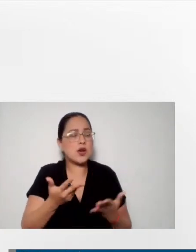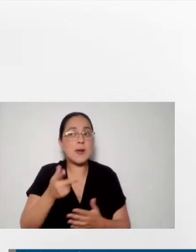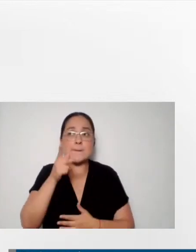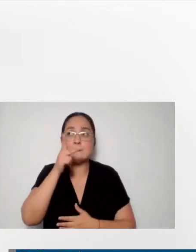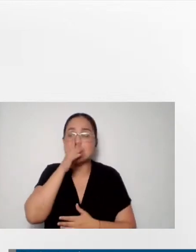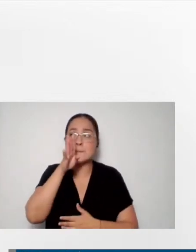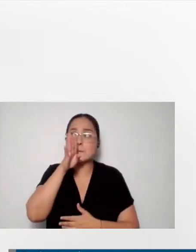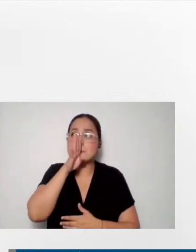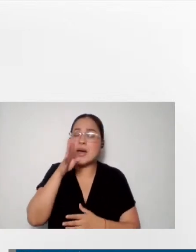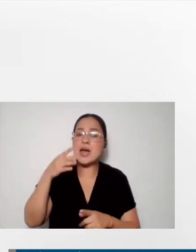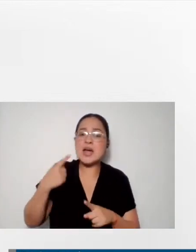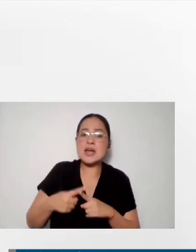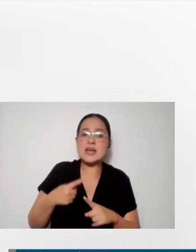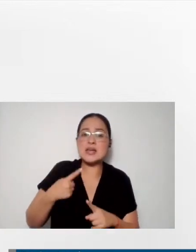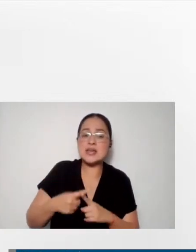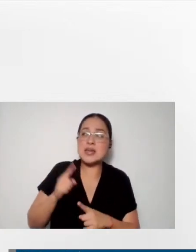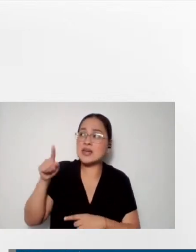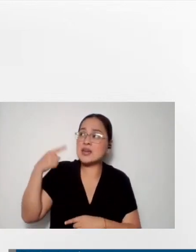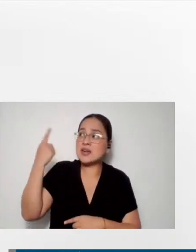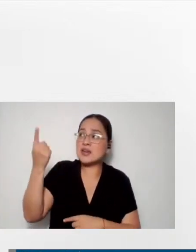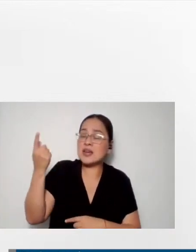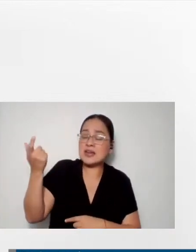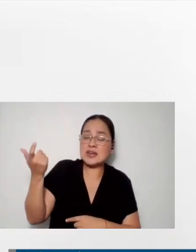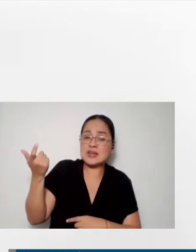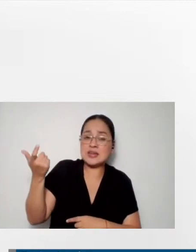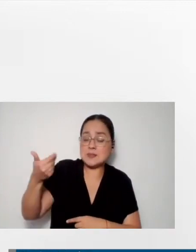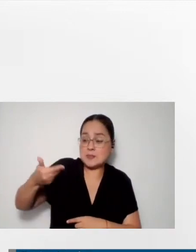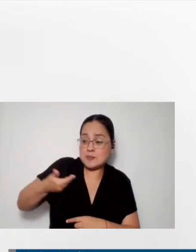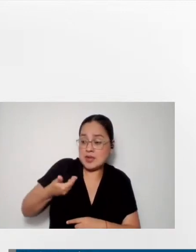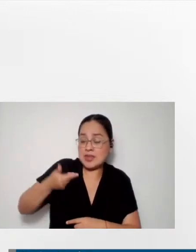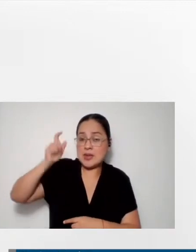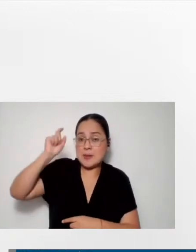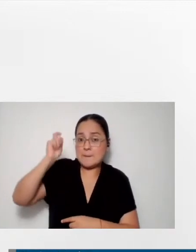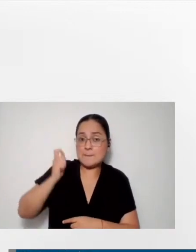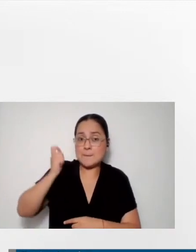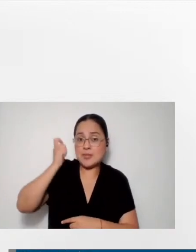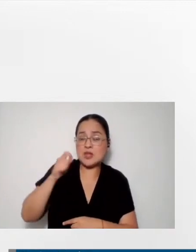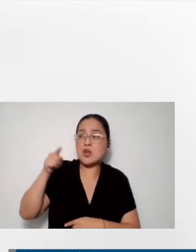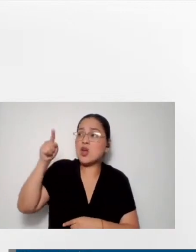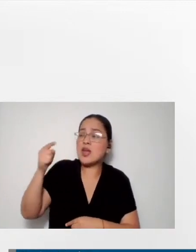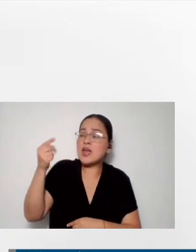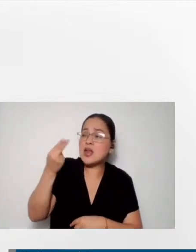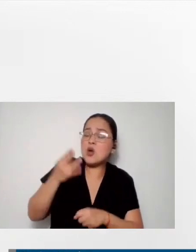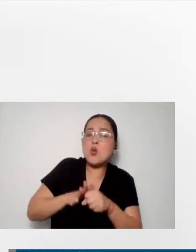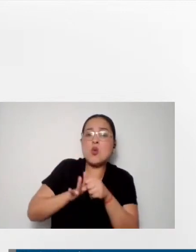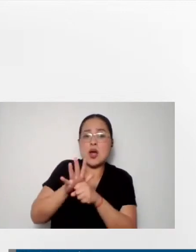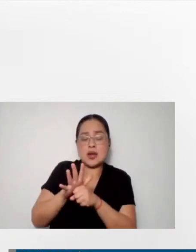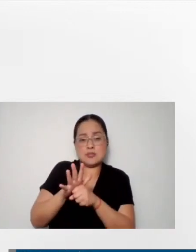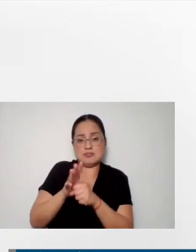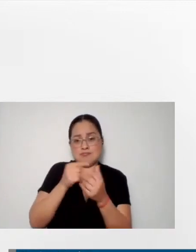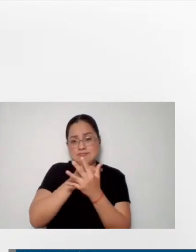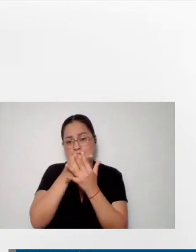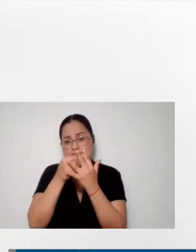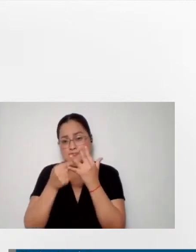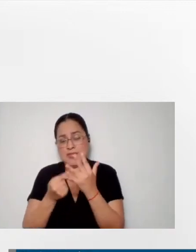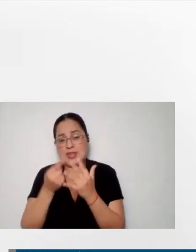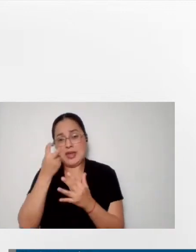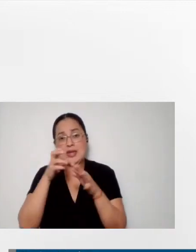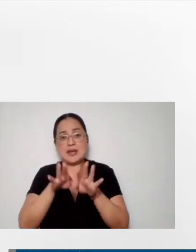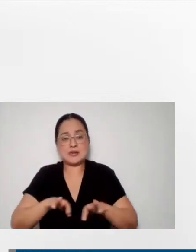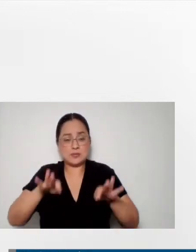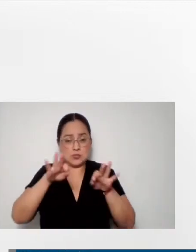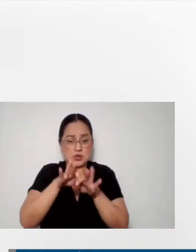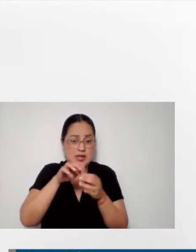progenitores quienes solicitan, ¿no? Si son adultos mayores, cuáles son las necesidades específicas. En fin, todo esto da cuenta el cuaderno, pero